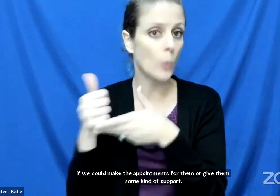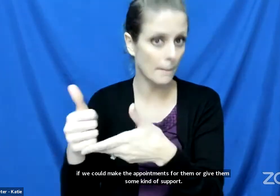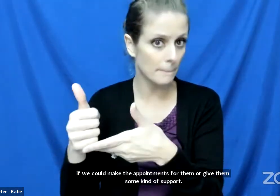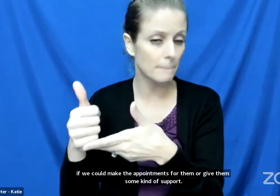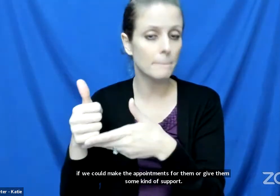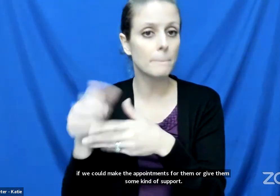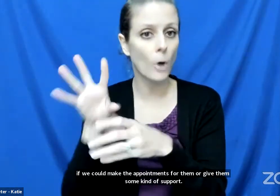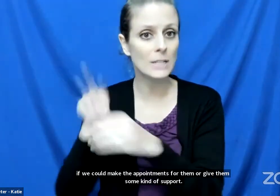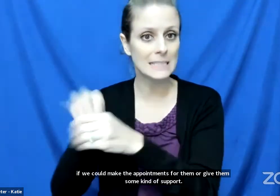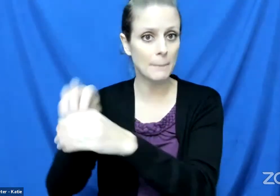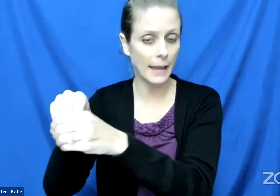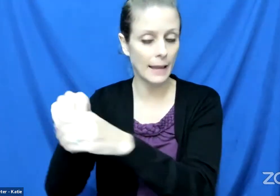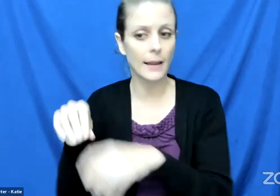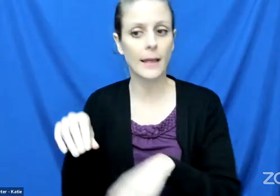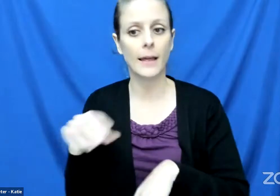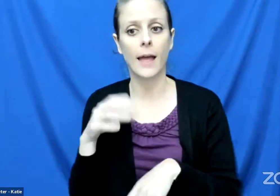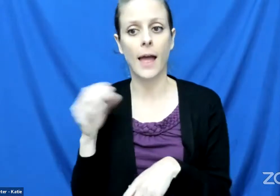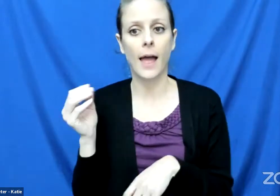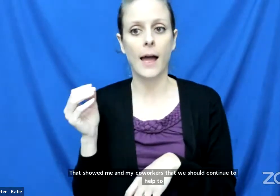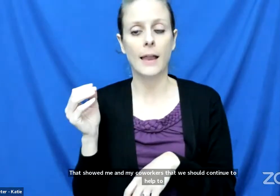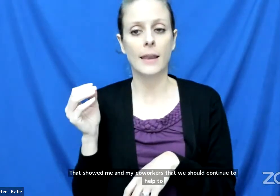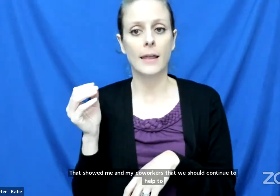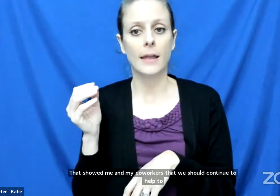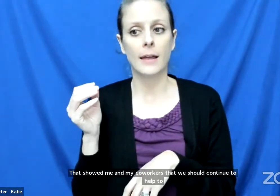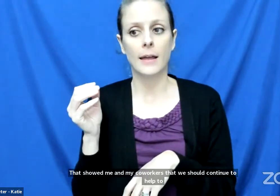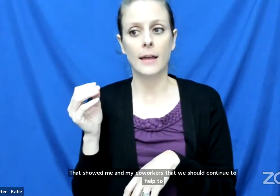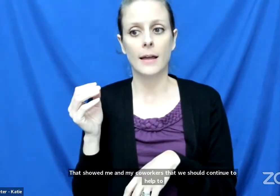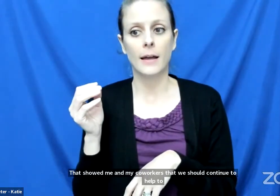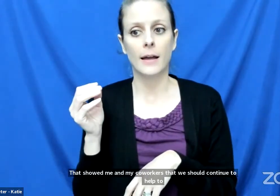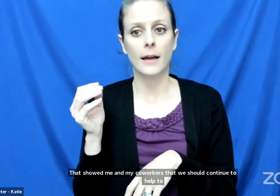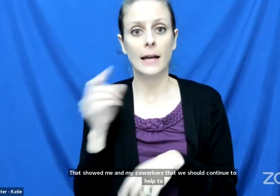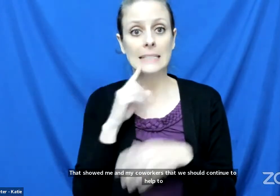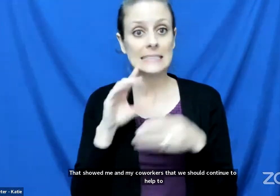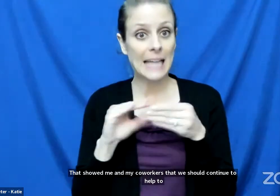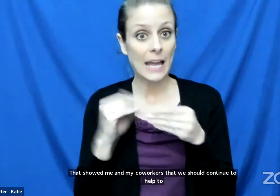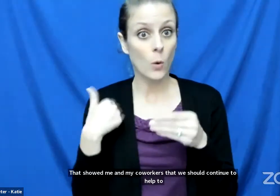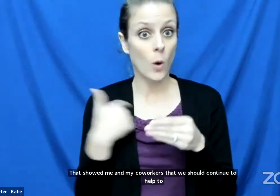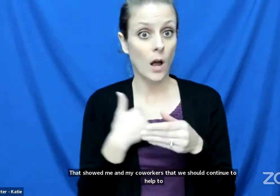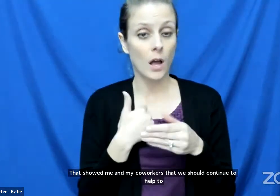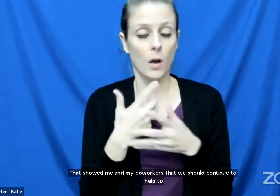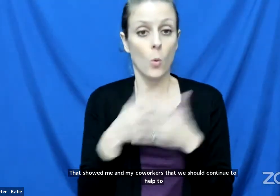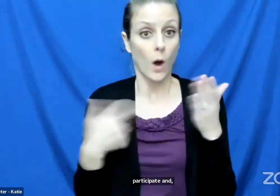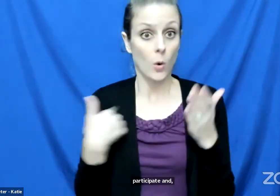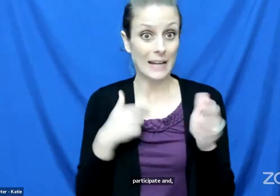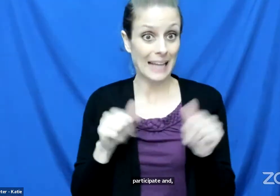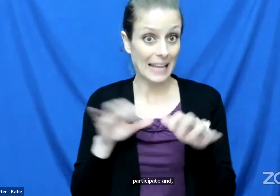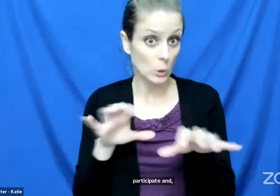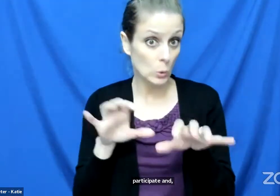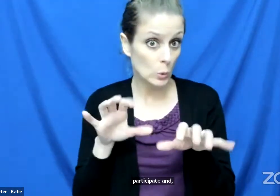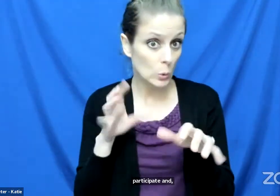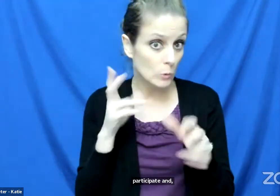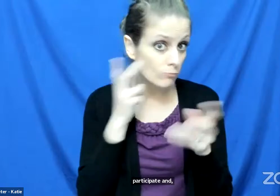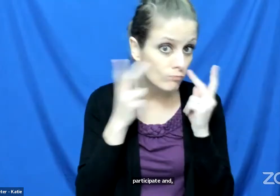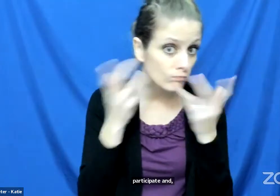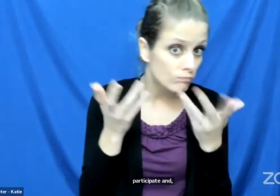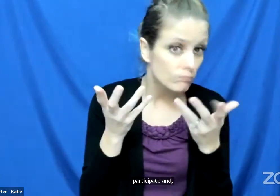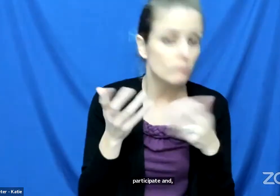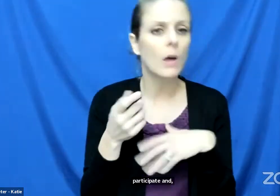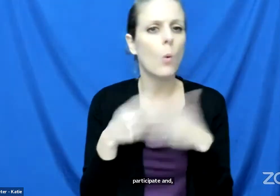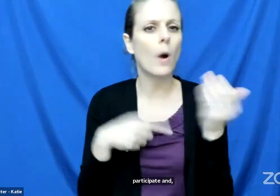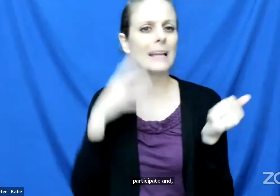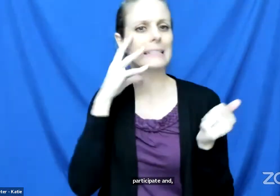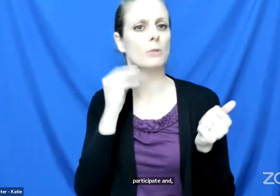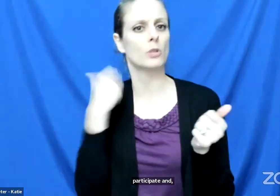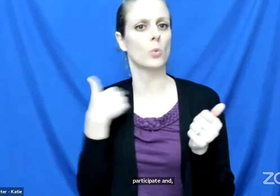diciendo lo que se podía hacer y ver los logros que podíamos tener con las personas en cuanto a las vacunas y que mucha